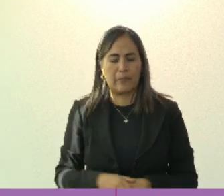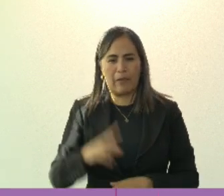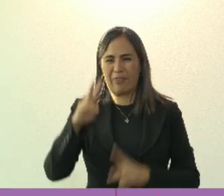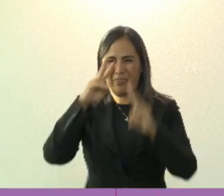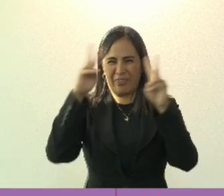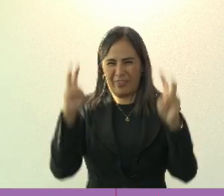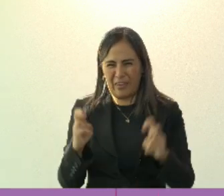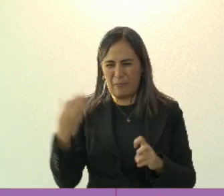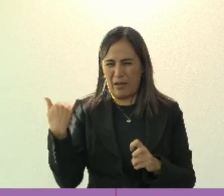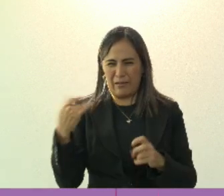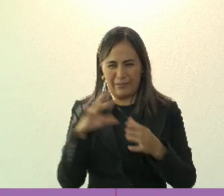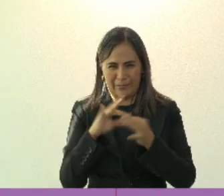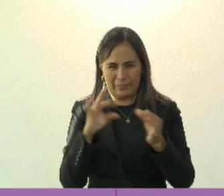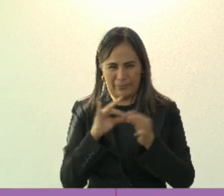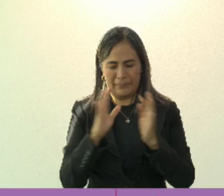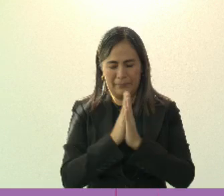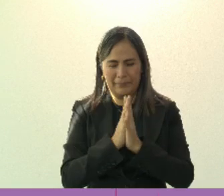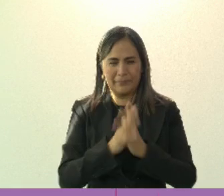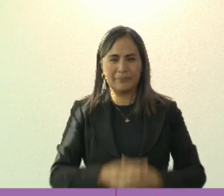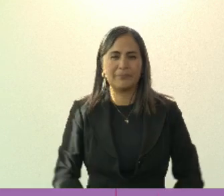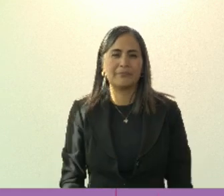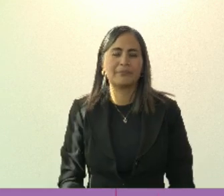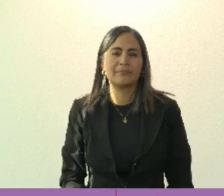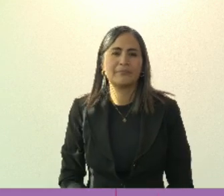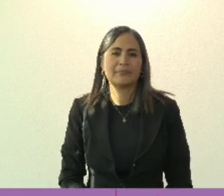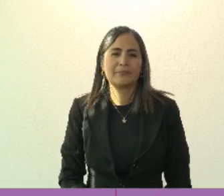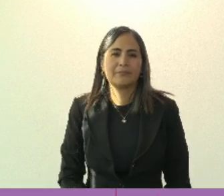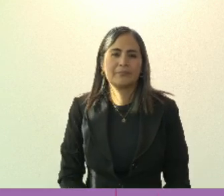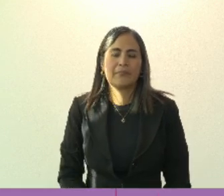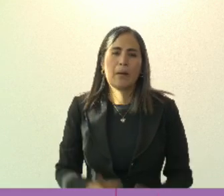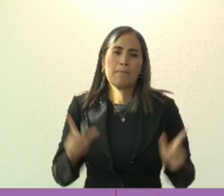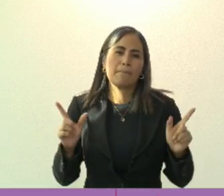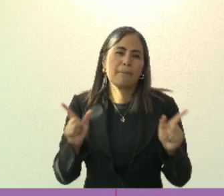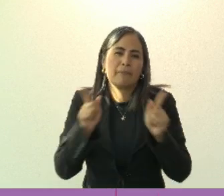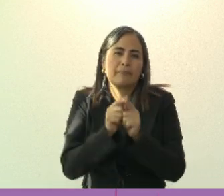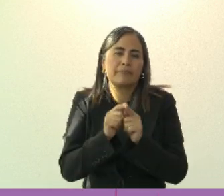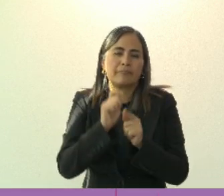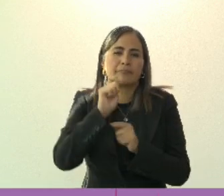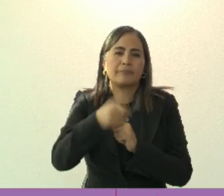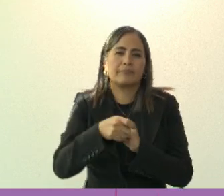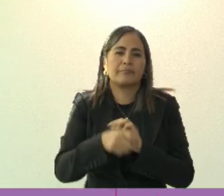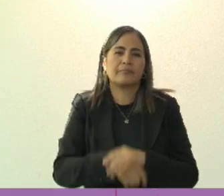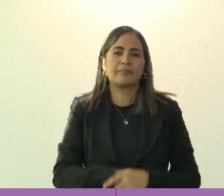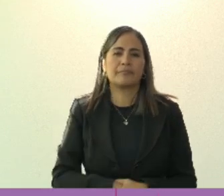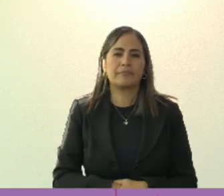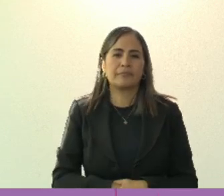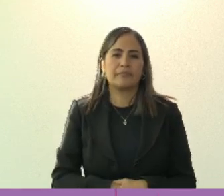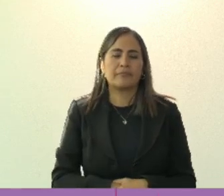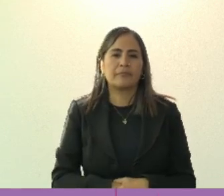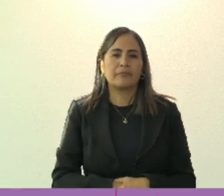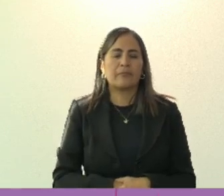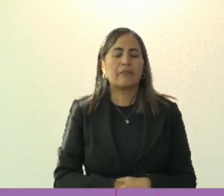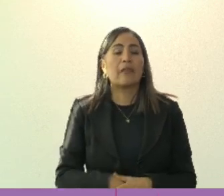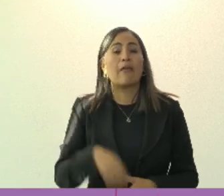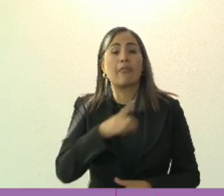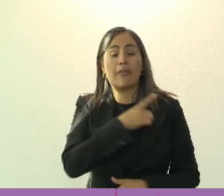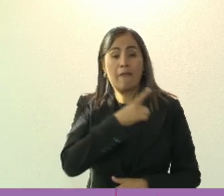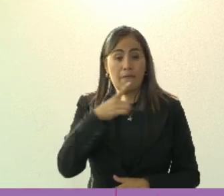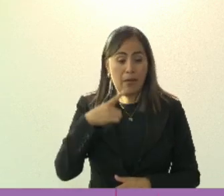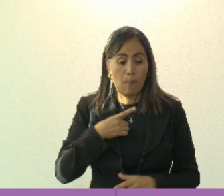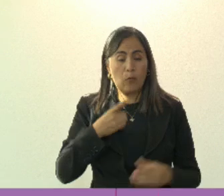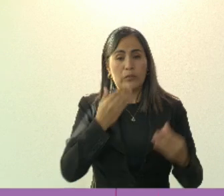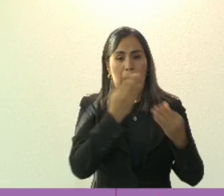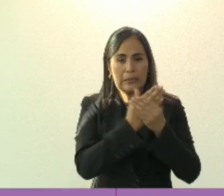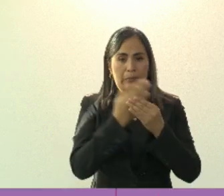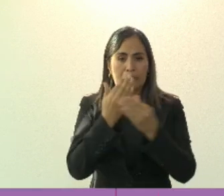temas. Sí, gracias. Bien, la conclusión es que debemos tener una correcta integración de